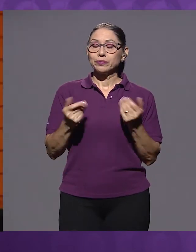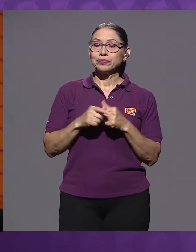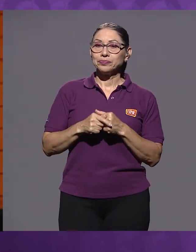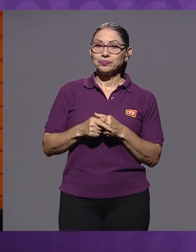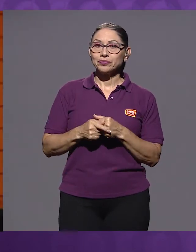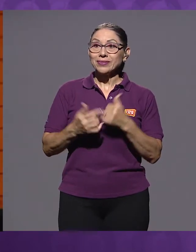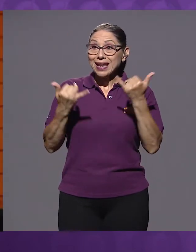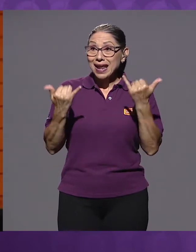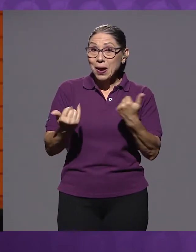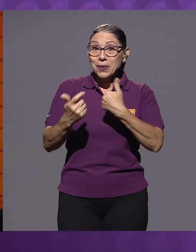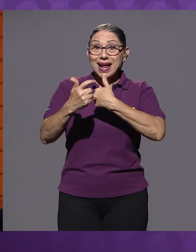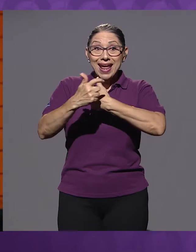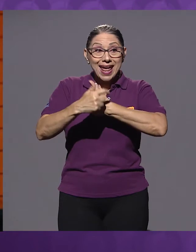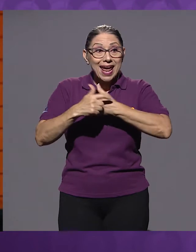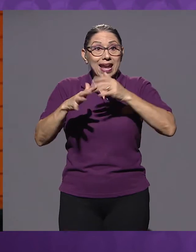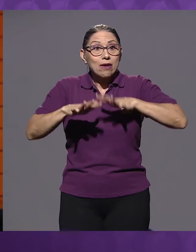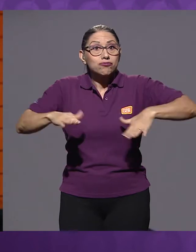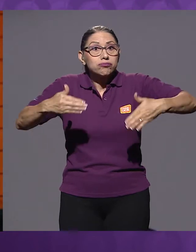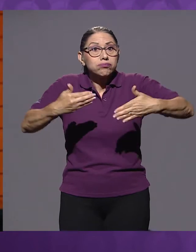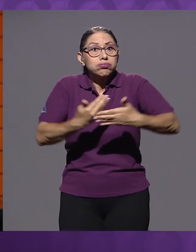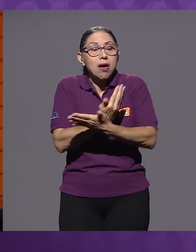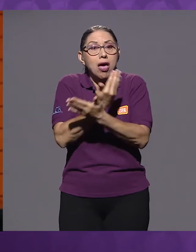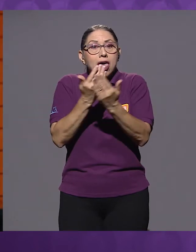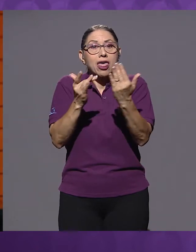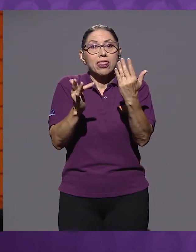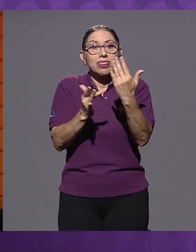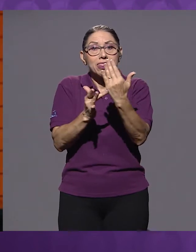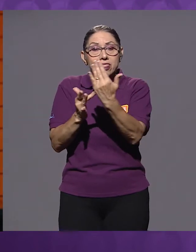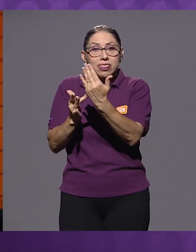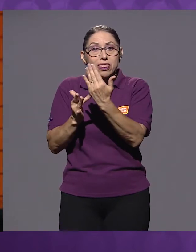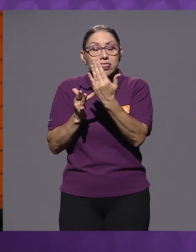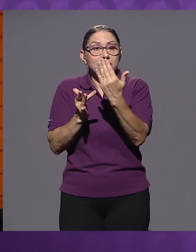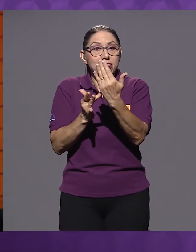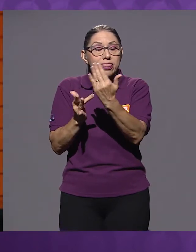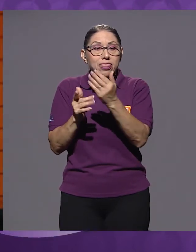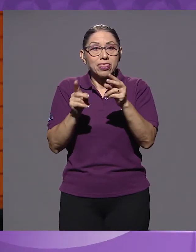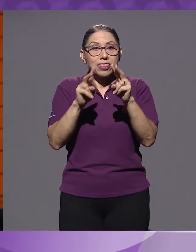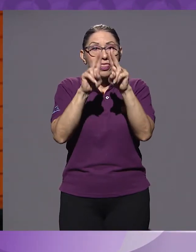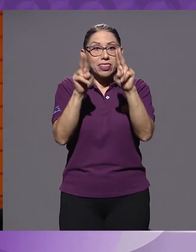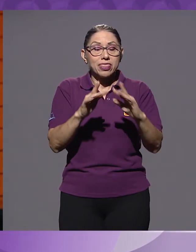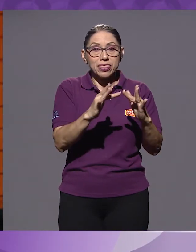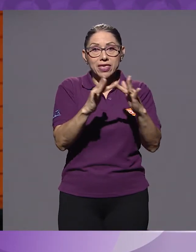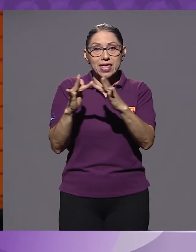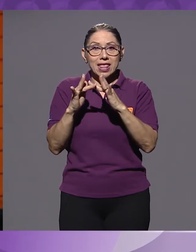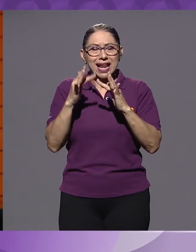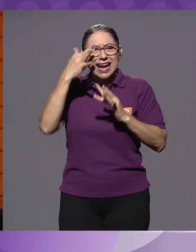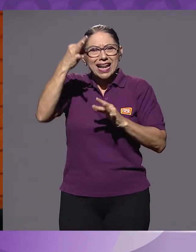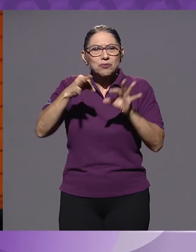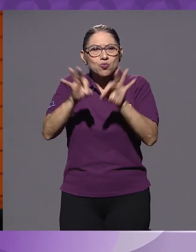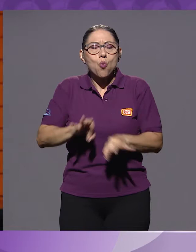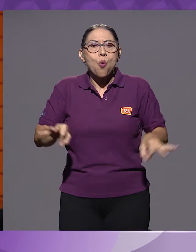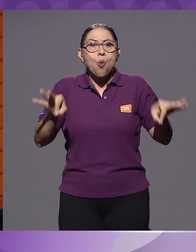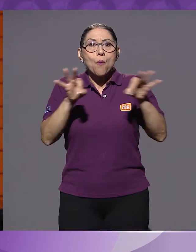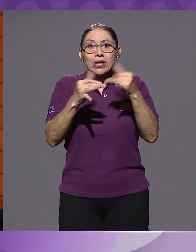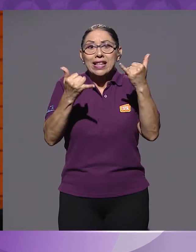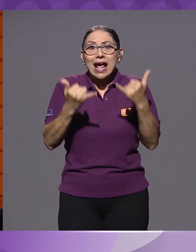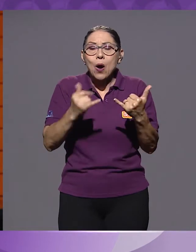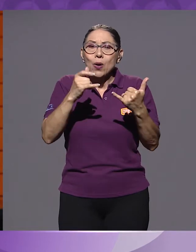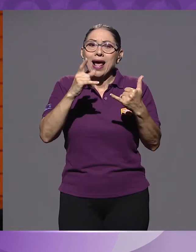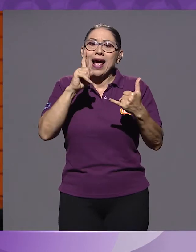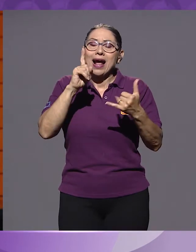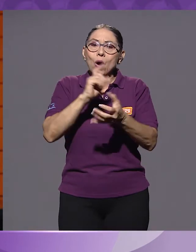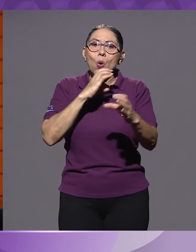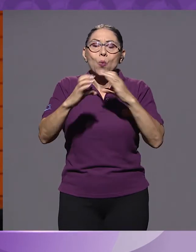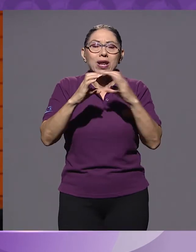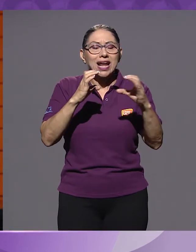Digital, creemos fundamental los cambios que se tienen que hacer, por ejemplo, en una comunicación hoy para acceder